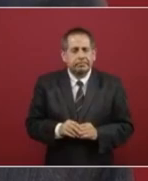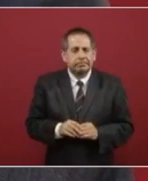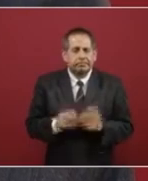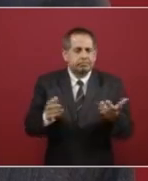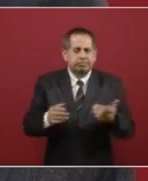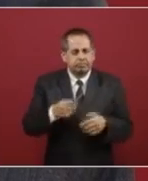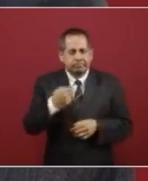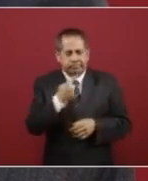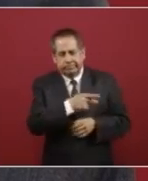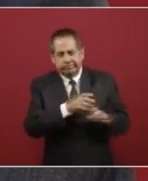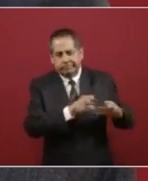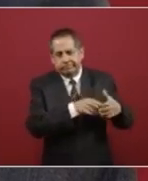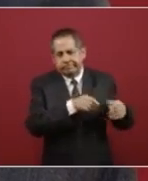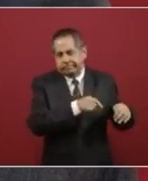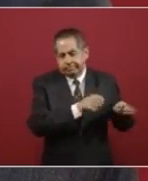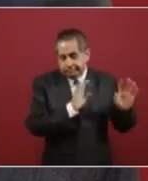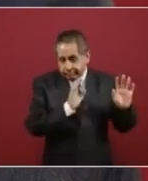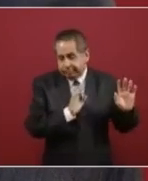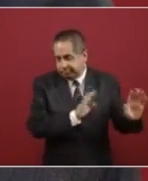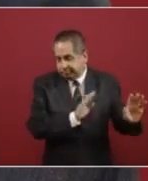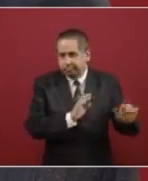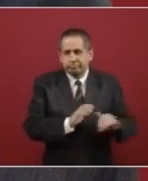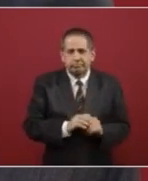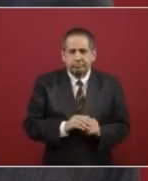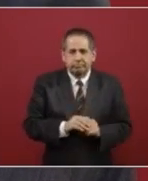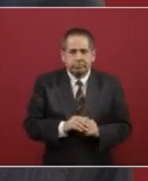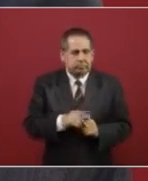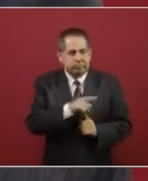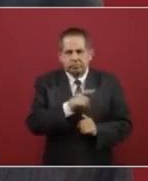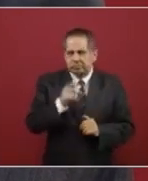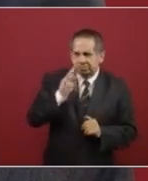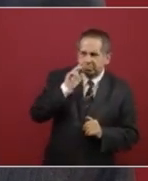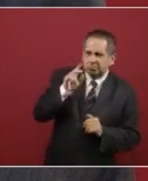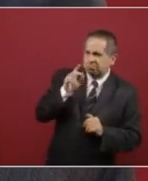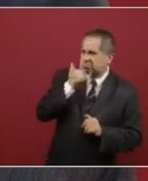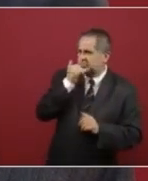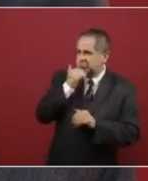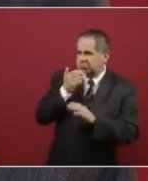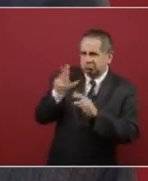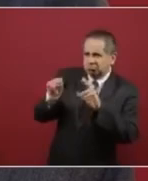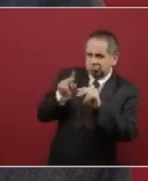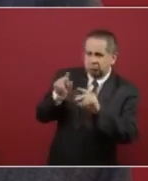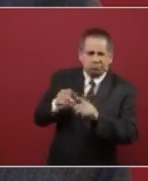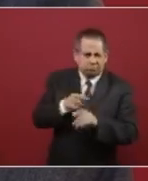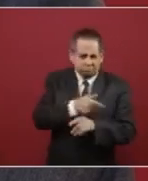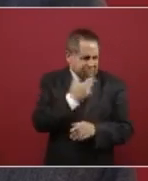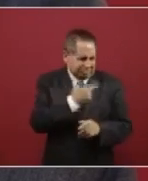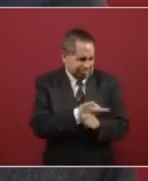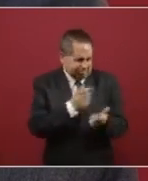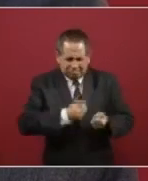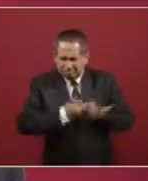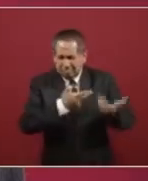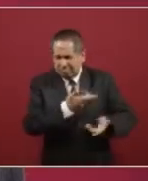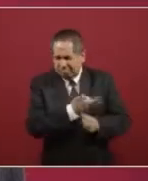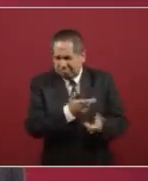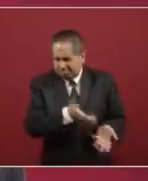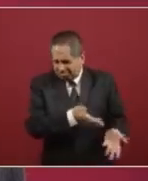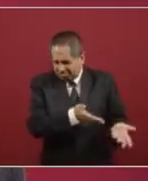el trabajo, ¿no? Crítico, y hay libertades.